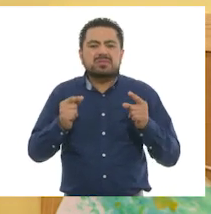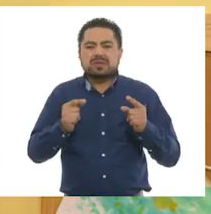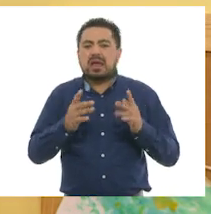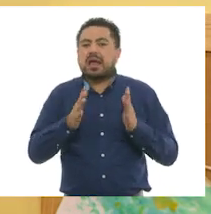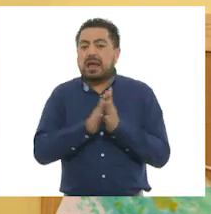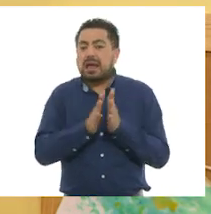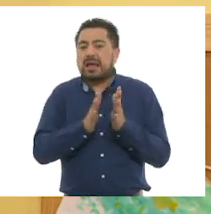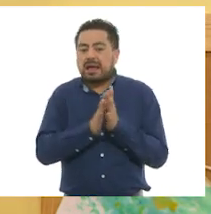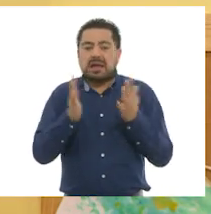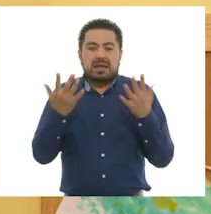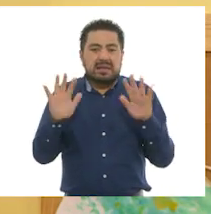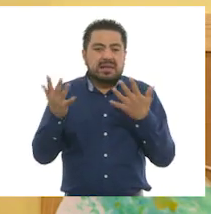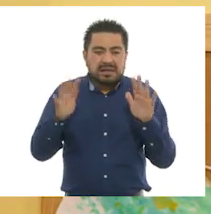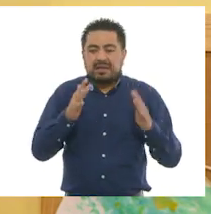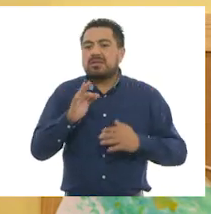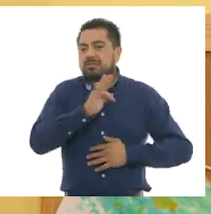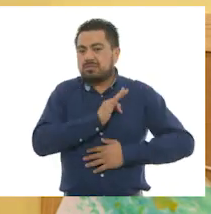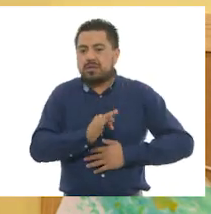aplaudir,